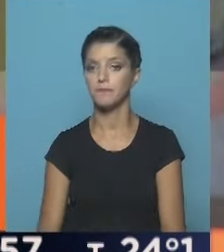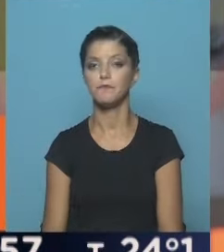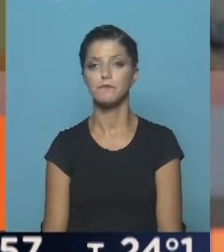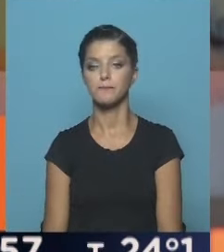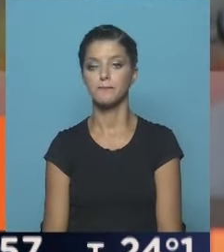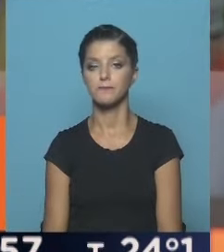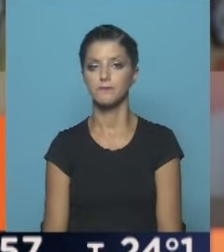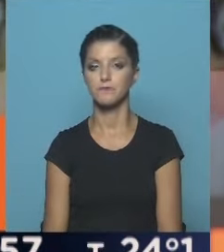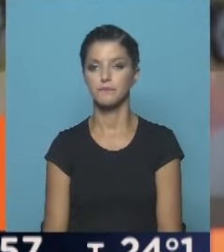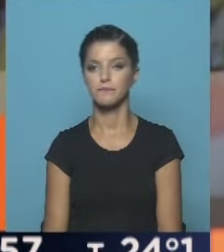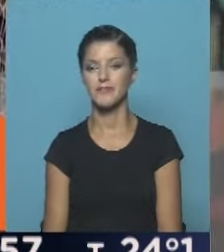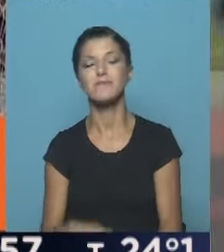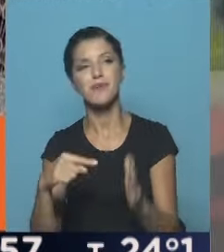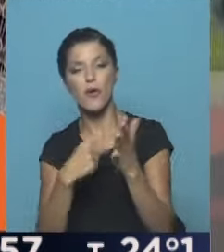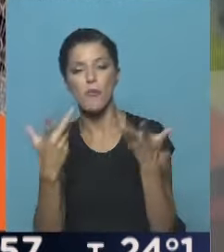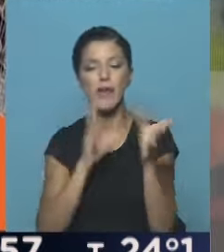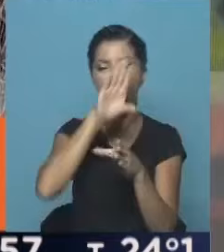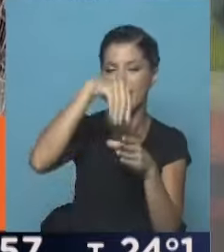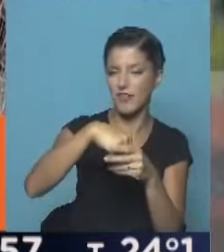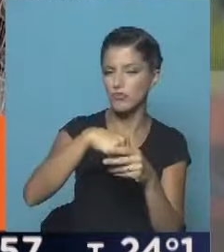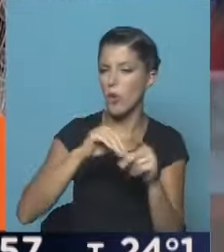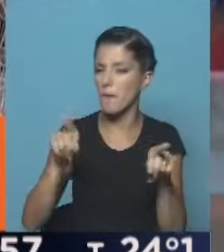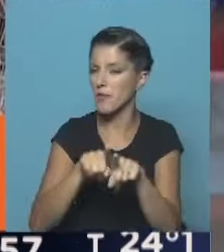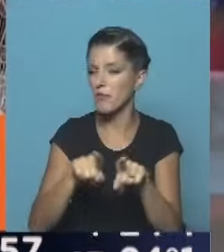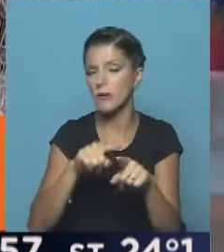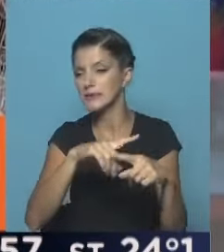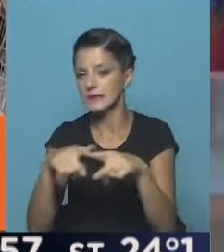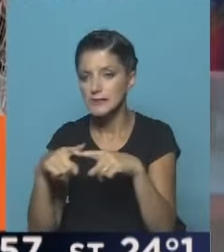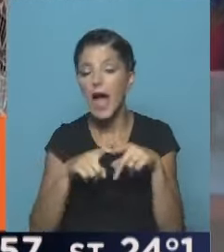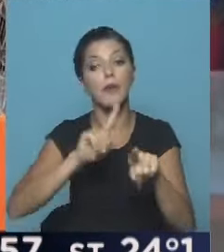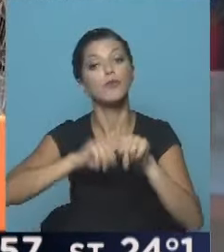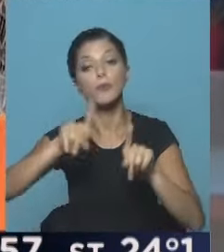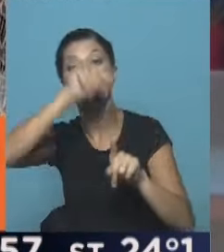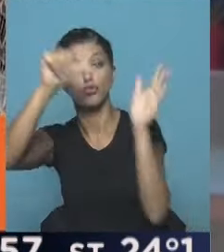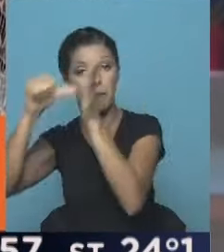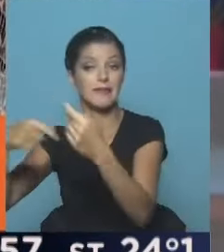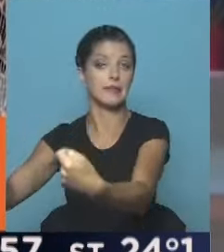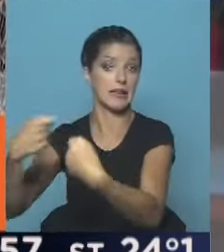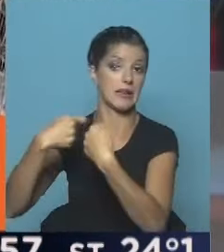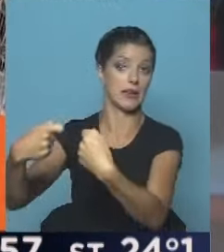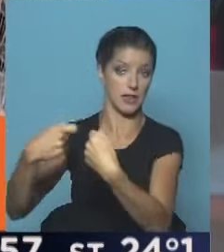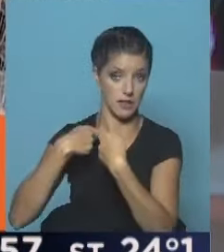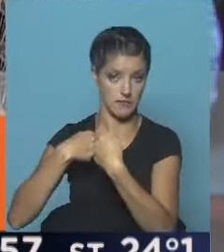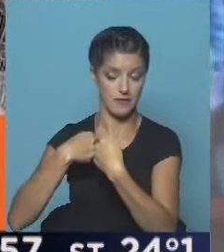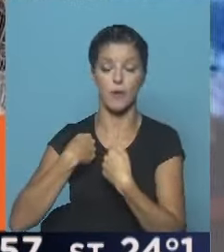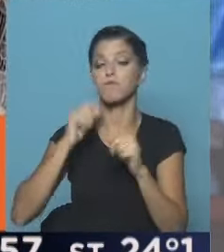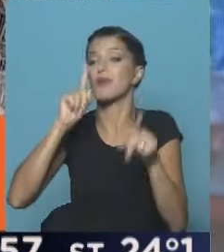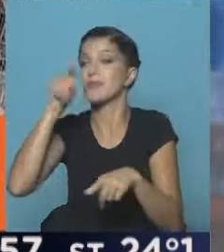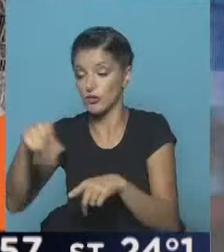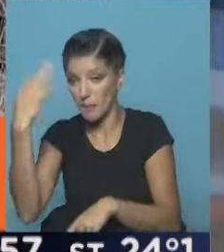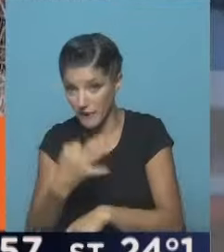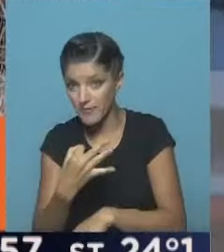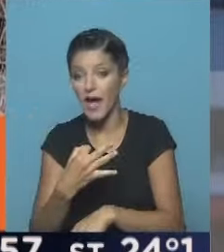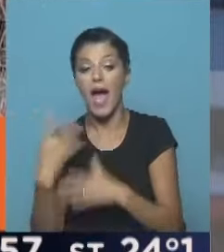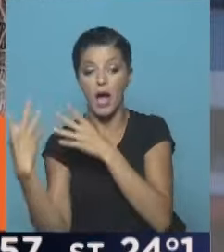como una especie de dinámica interna en un contexto de presión externa que no sabemos hasta qué punto tuvo un efecto o no tuvo un